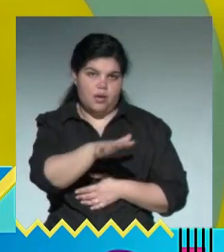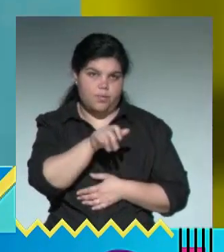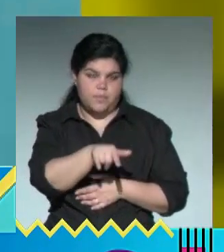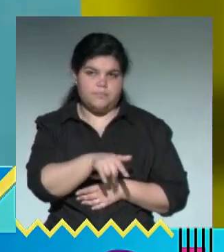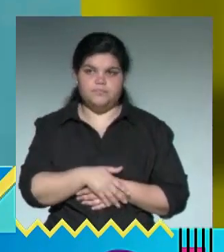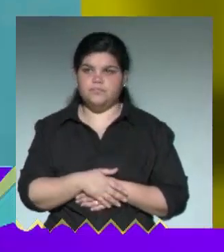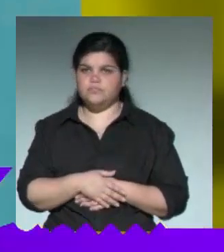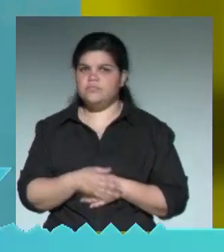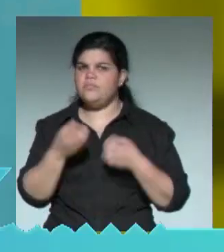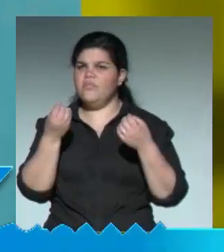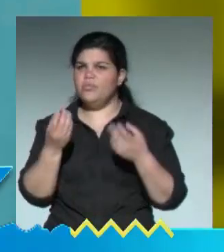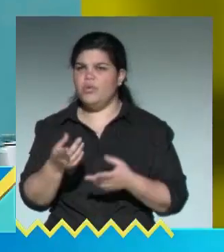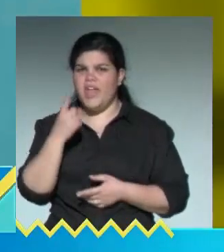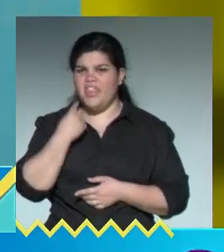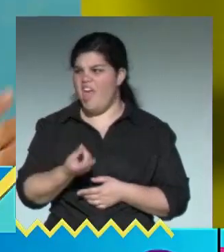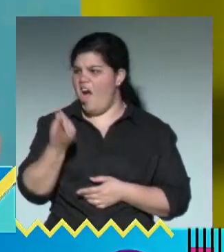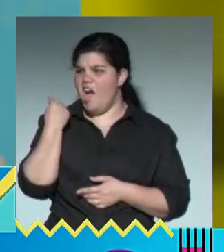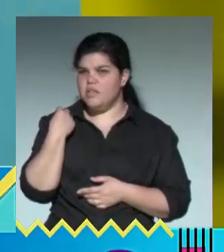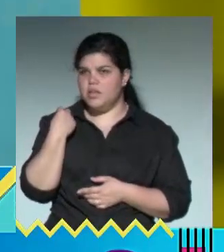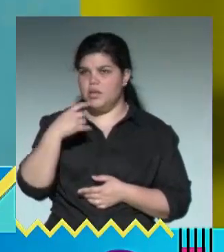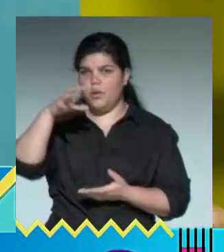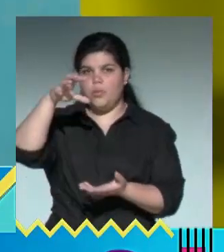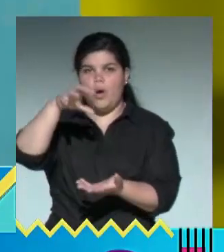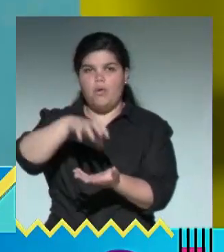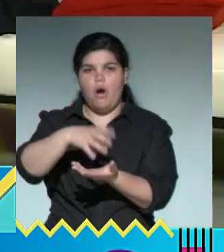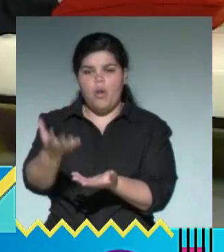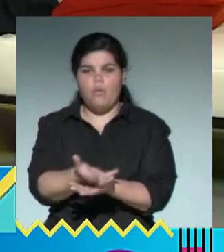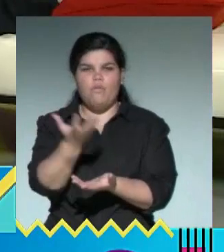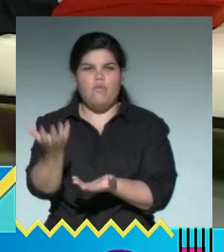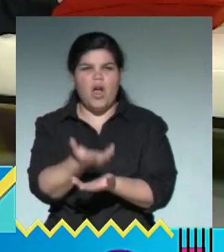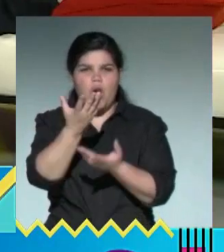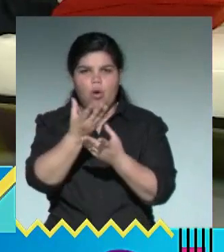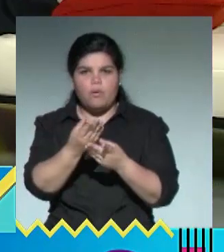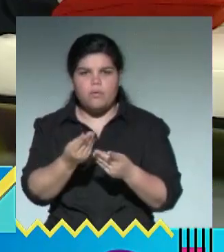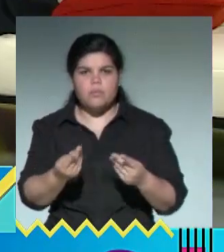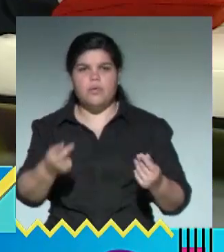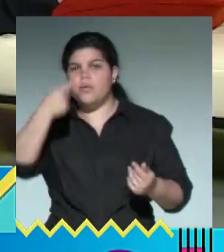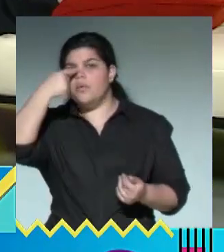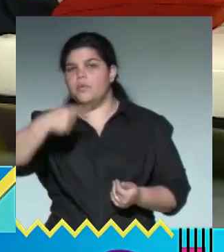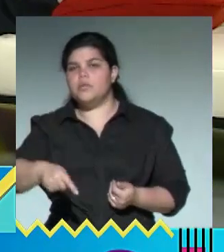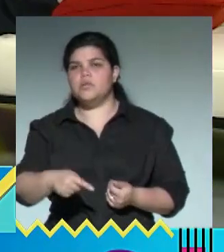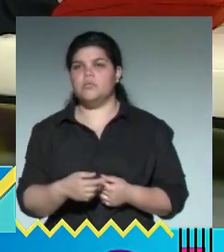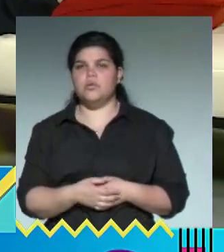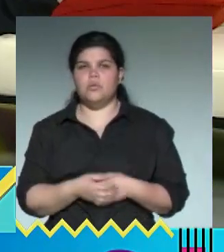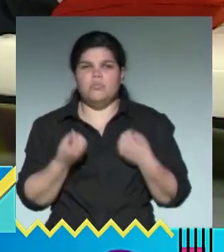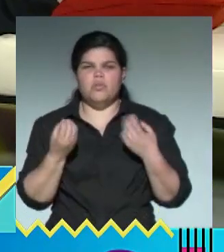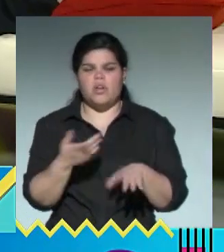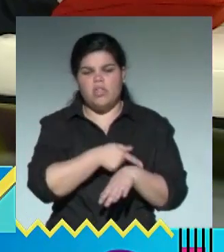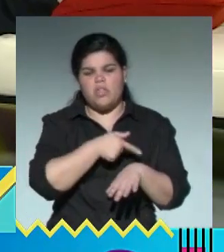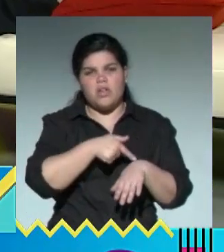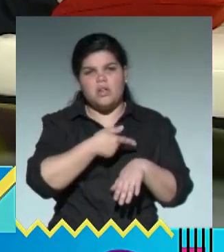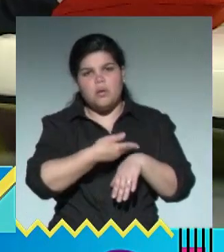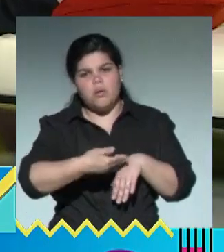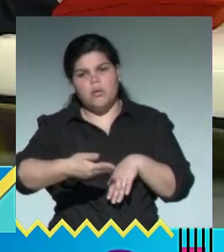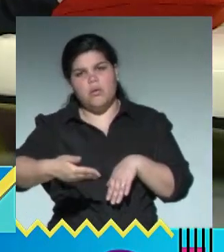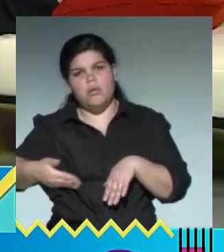hasta ayer, que el último foco se apagó, digamos? ¿Por qué cree que se dio tanto tiempo, ¿no,